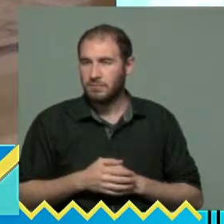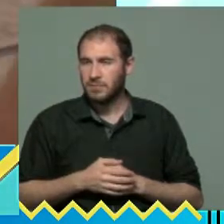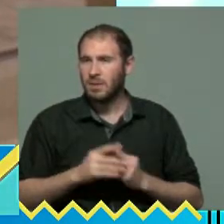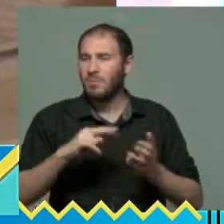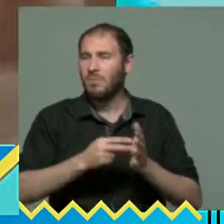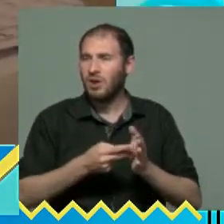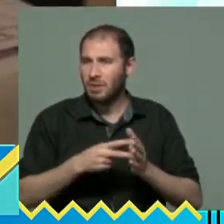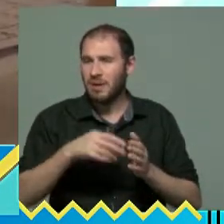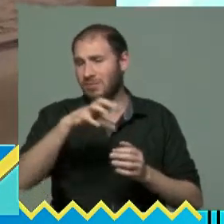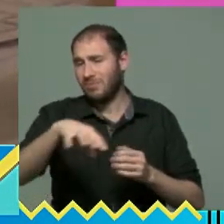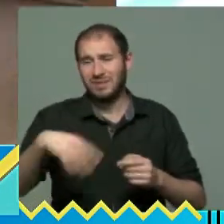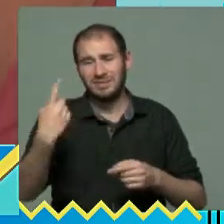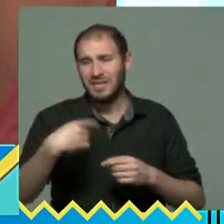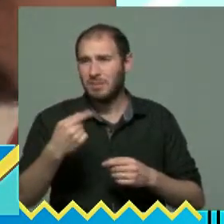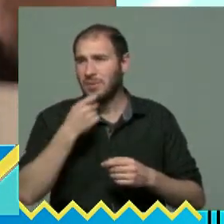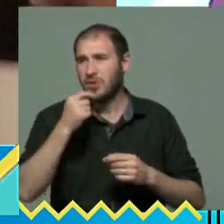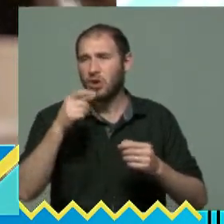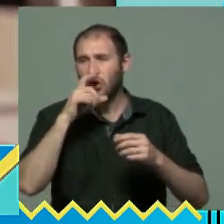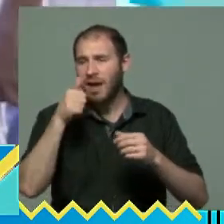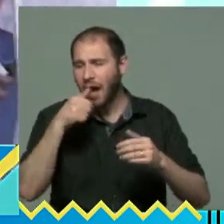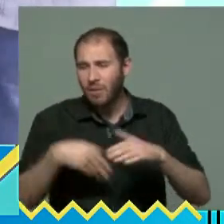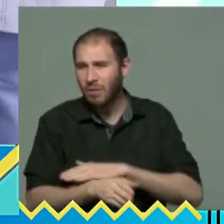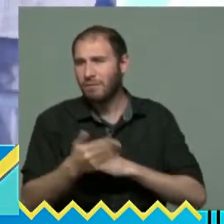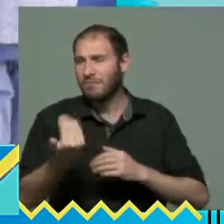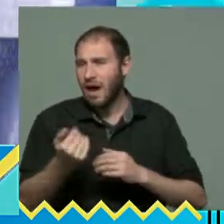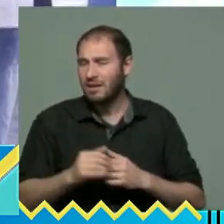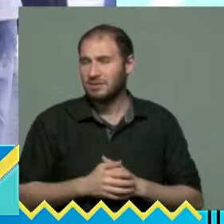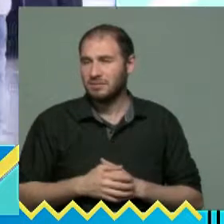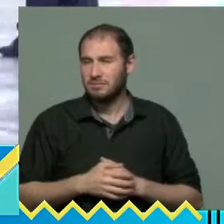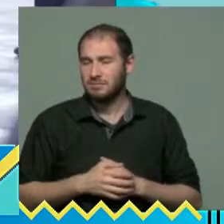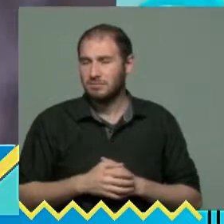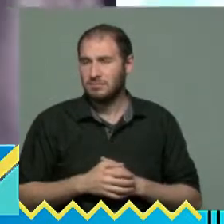problemas en cada cuadra, ¿no? Desde la falta de cloaca, la falta de